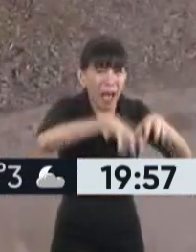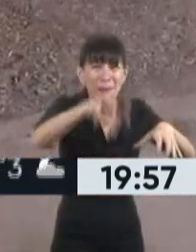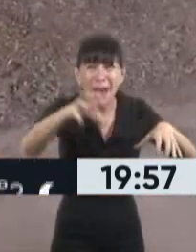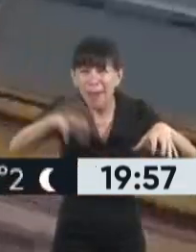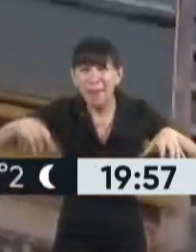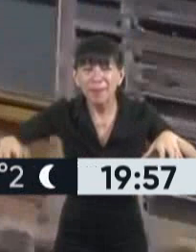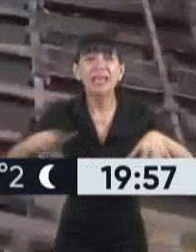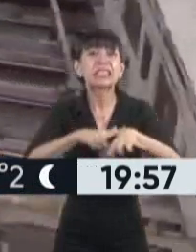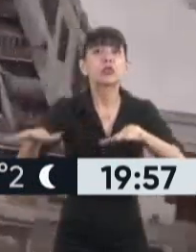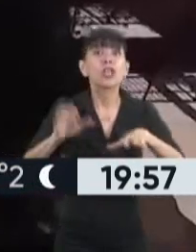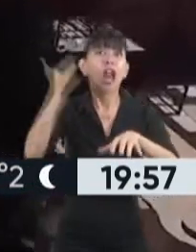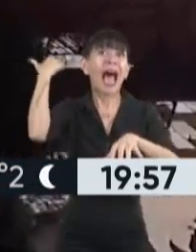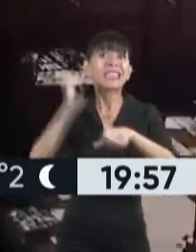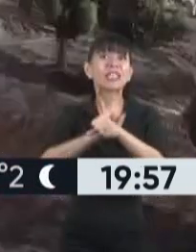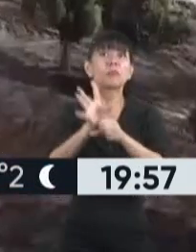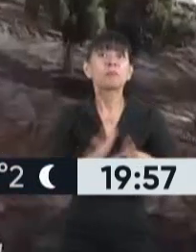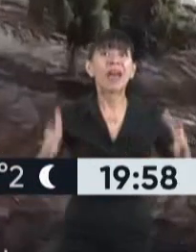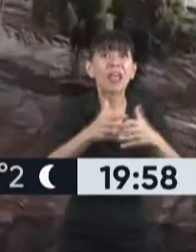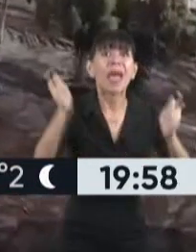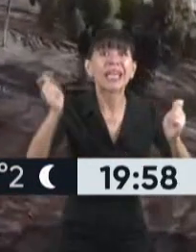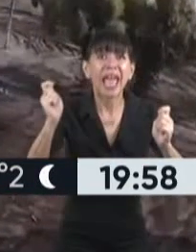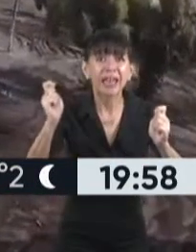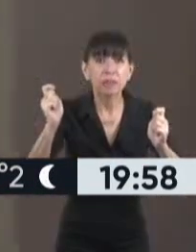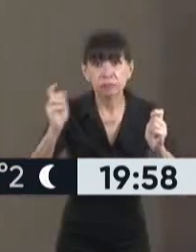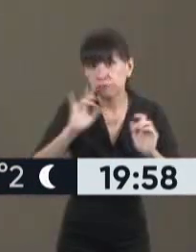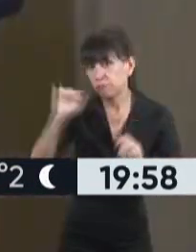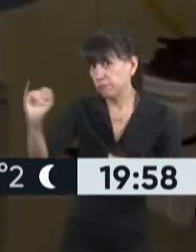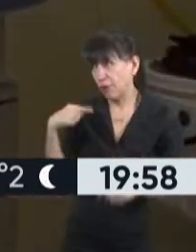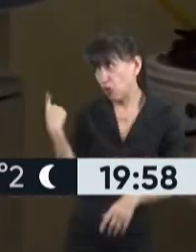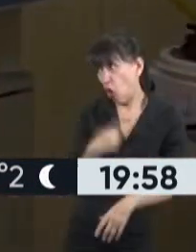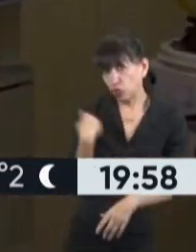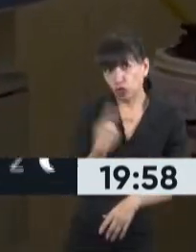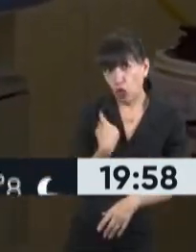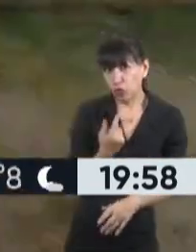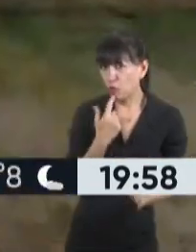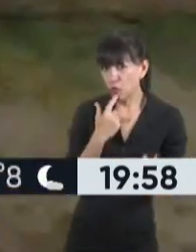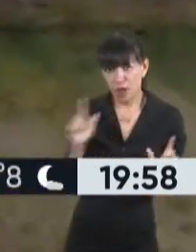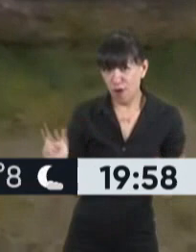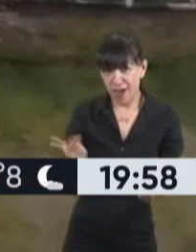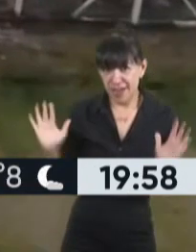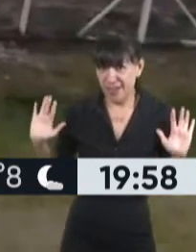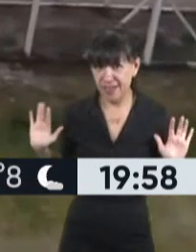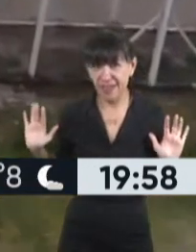la pandemia, fuimos nosotros, presidente. No tenga duda, ¿eh?